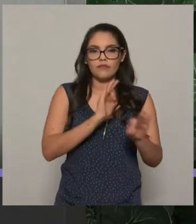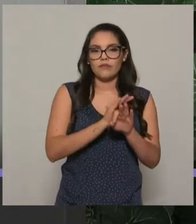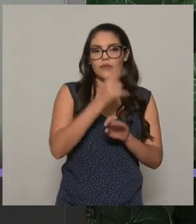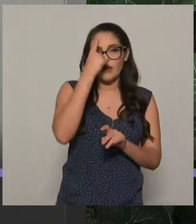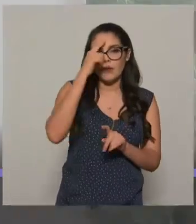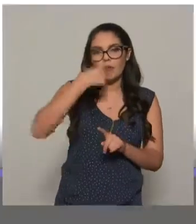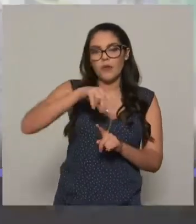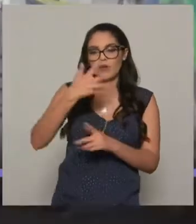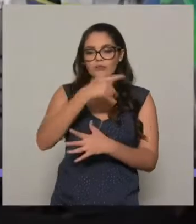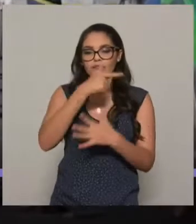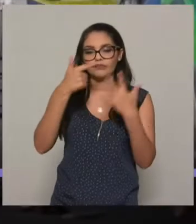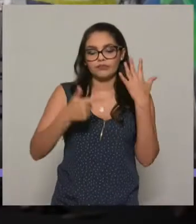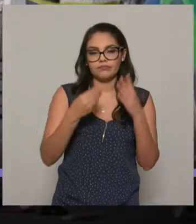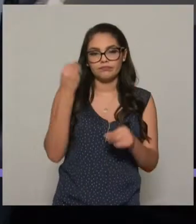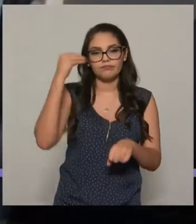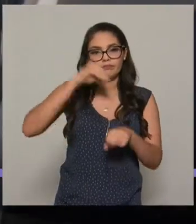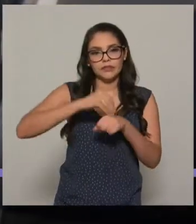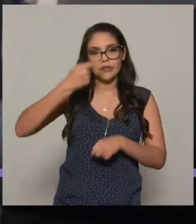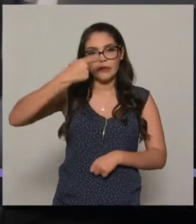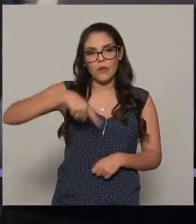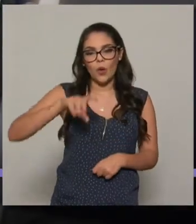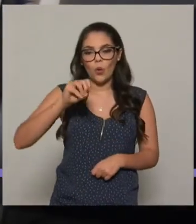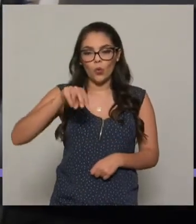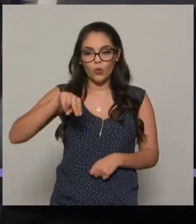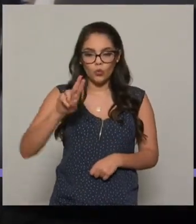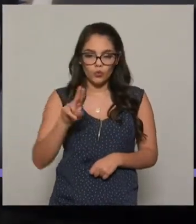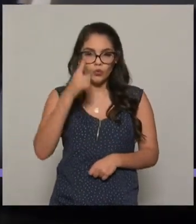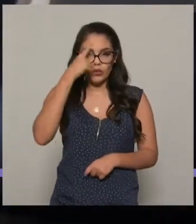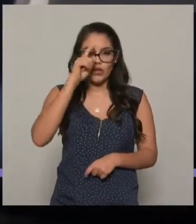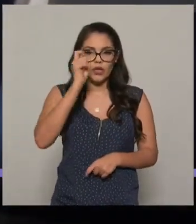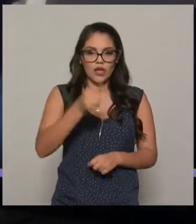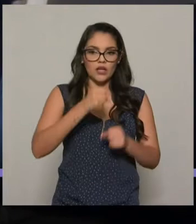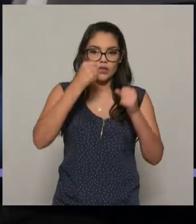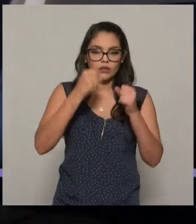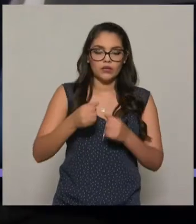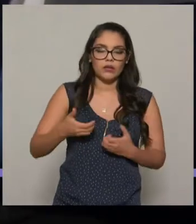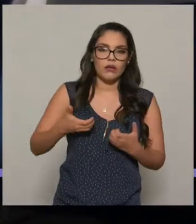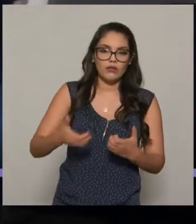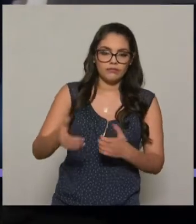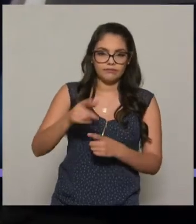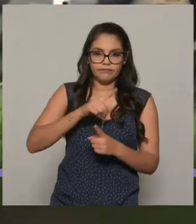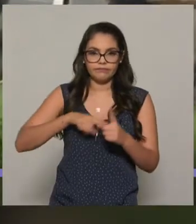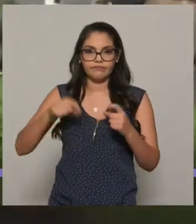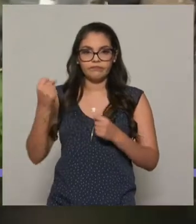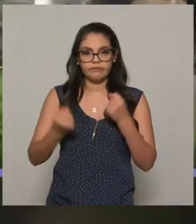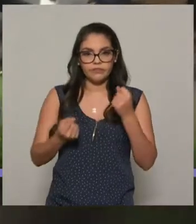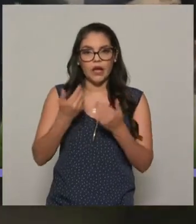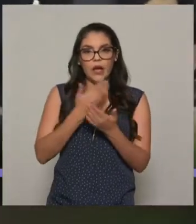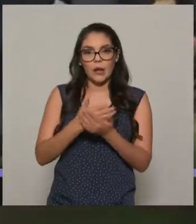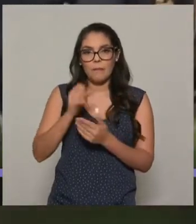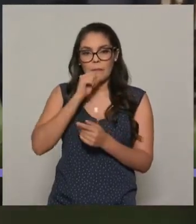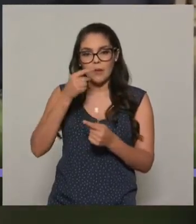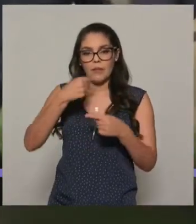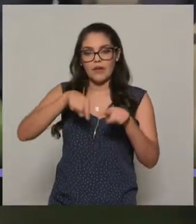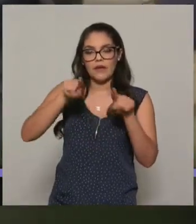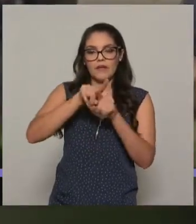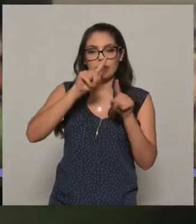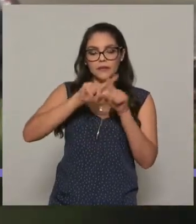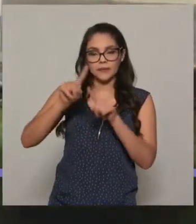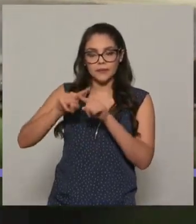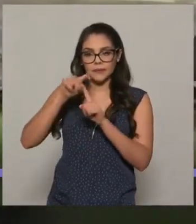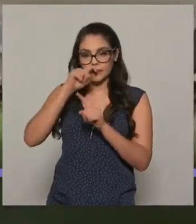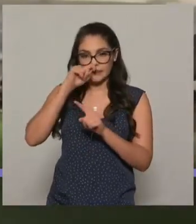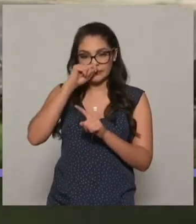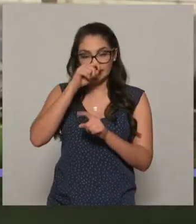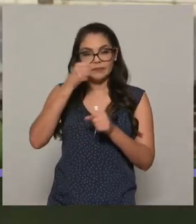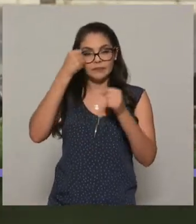pilares de seguridad vial que establece la ONU, que estableció un diseño de la seguridad vial, y al mismo tiempo con acciones específicas que sean claras. Y también